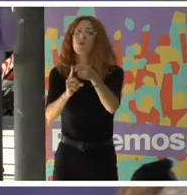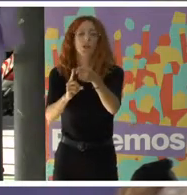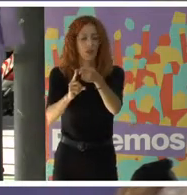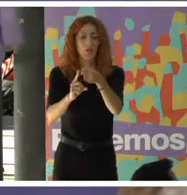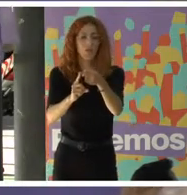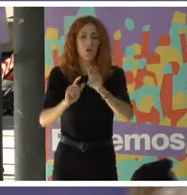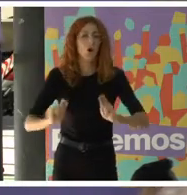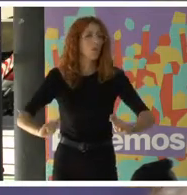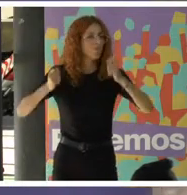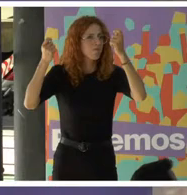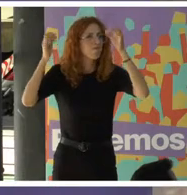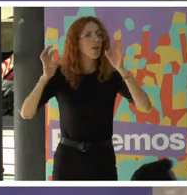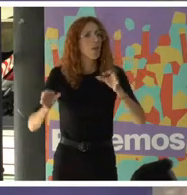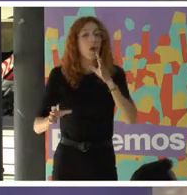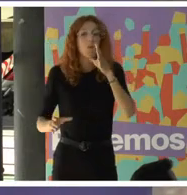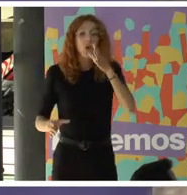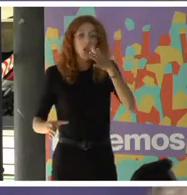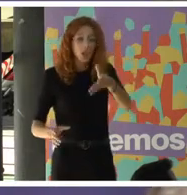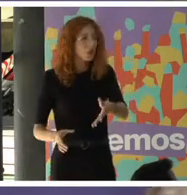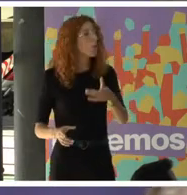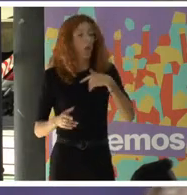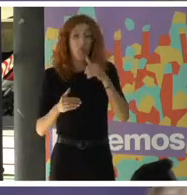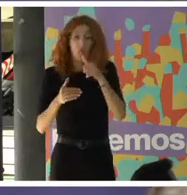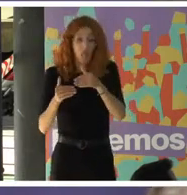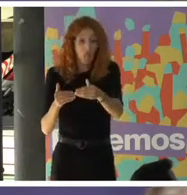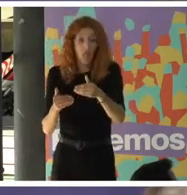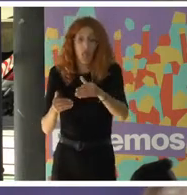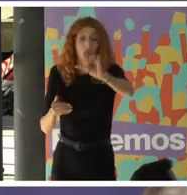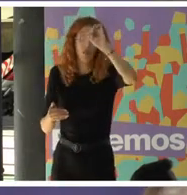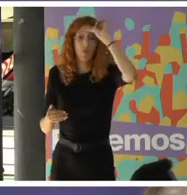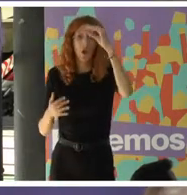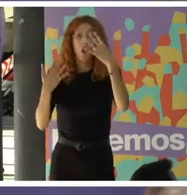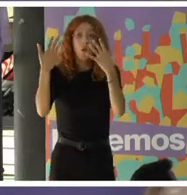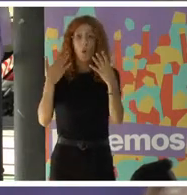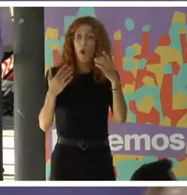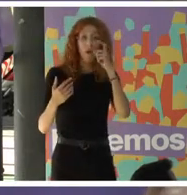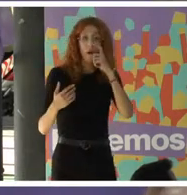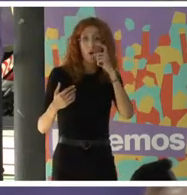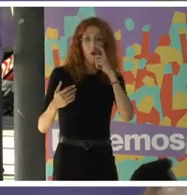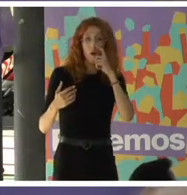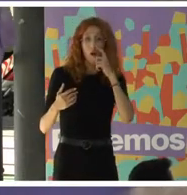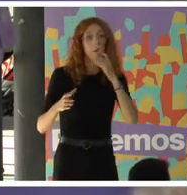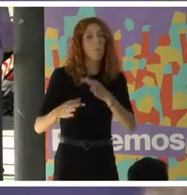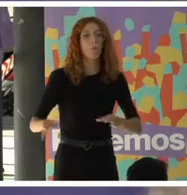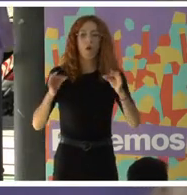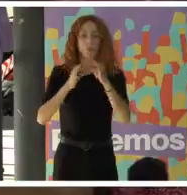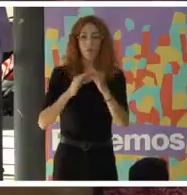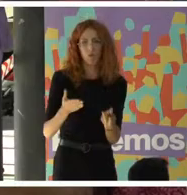éxitos. Y es el motivo porque el próximo domingo 9 de junio Podemos se va a volver a poner en pie.